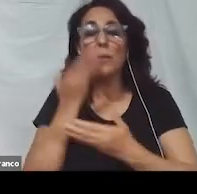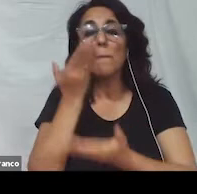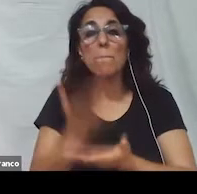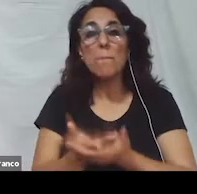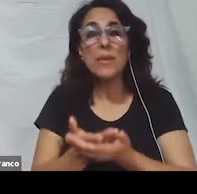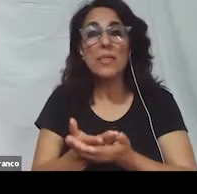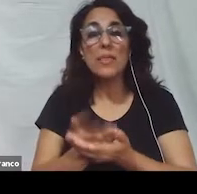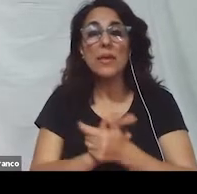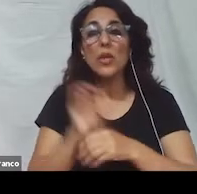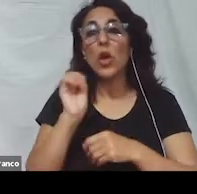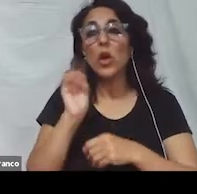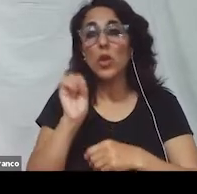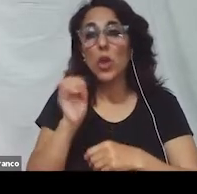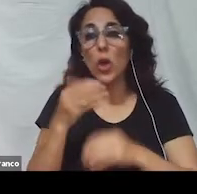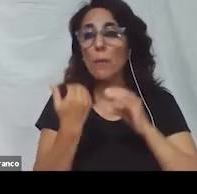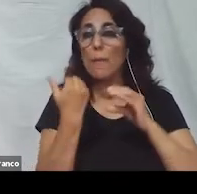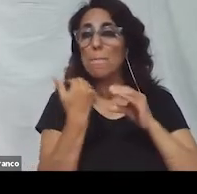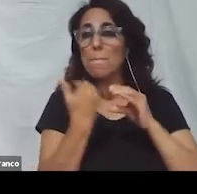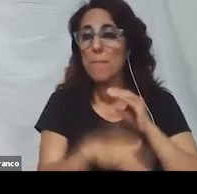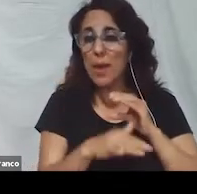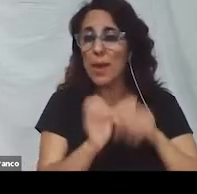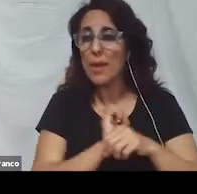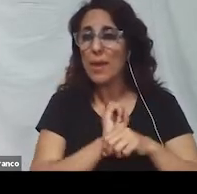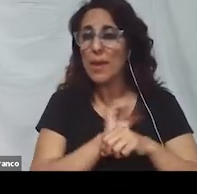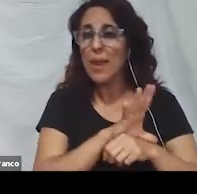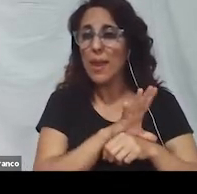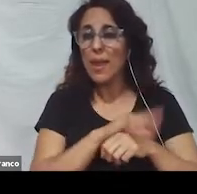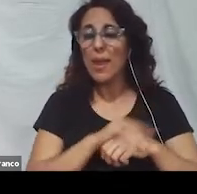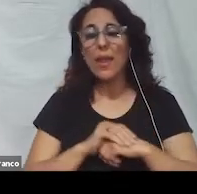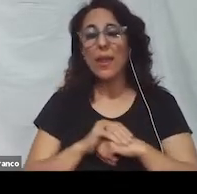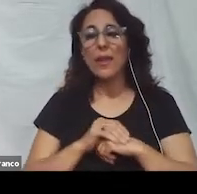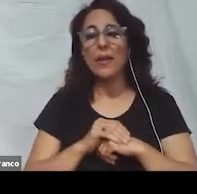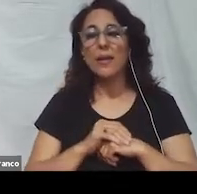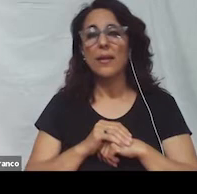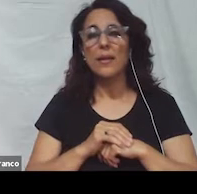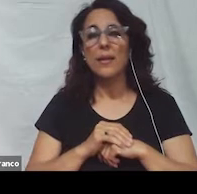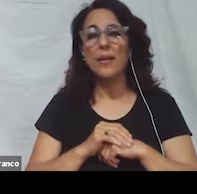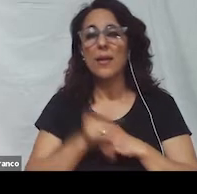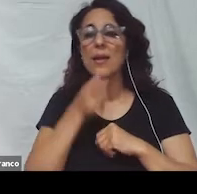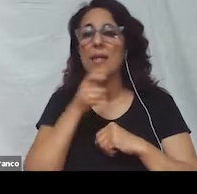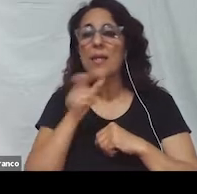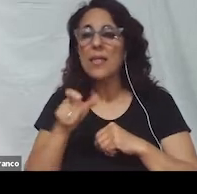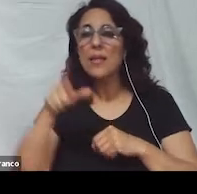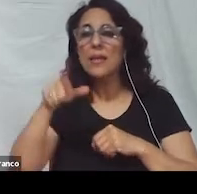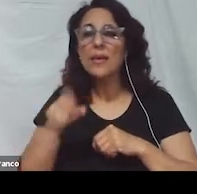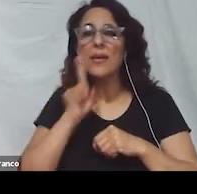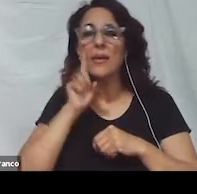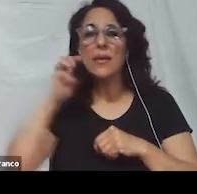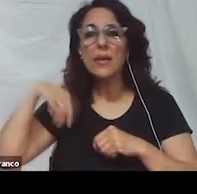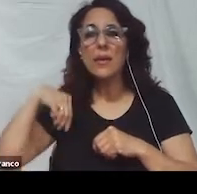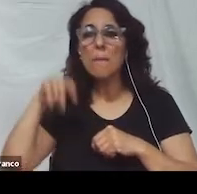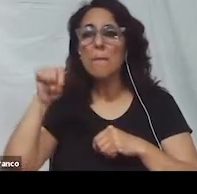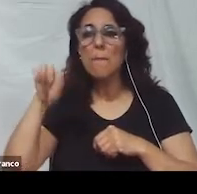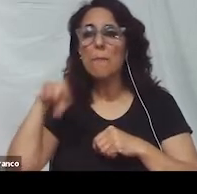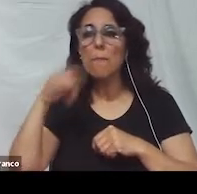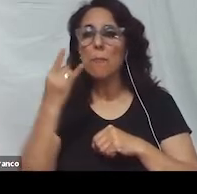estamos pidiendo el nombre y el email, con la etiqueta input de